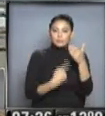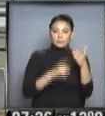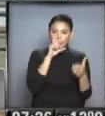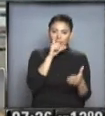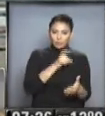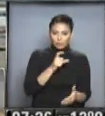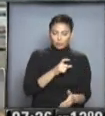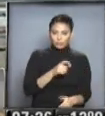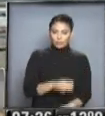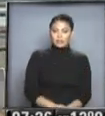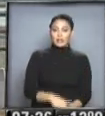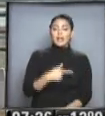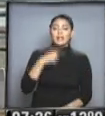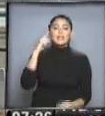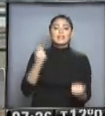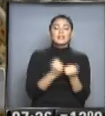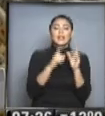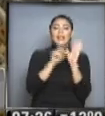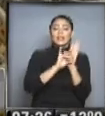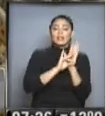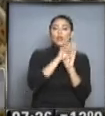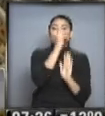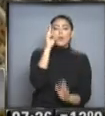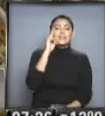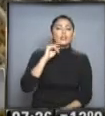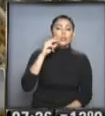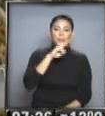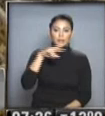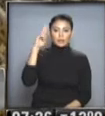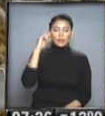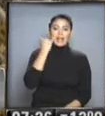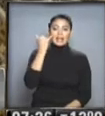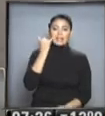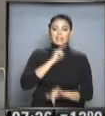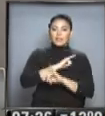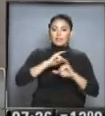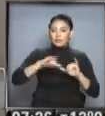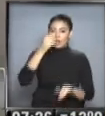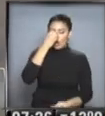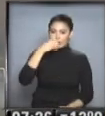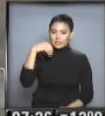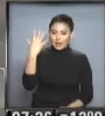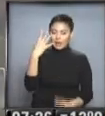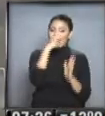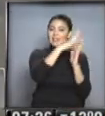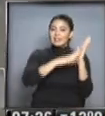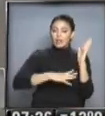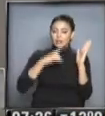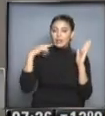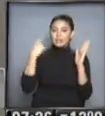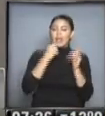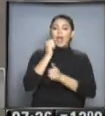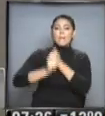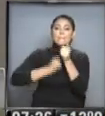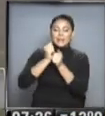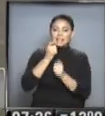hidrocarburos. Se trata del decreto 929 que ya se publicó en el boletín oficial. El texto establece que las empresas